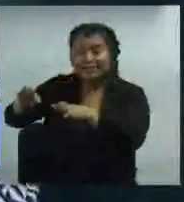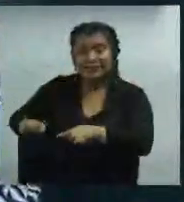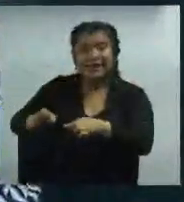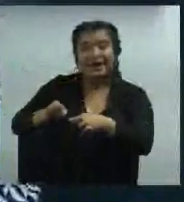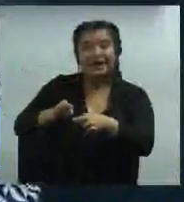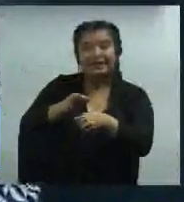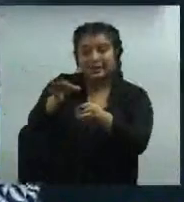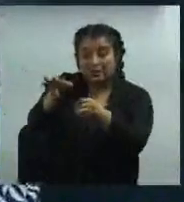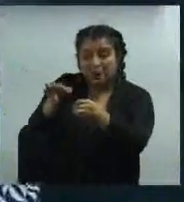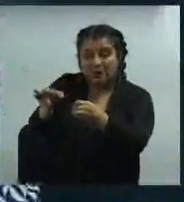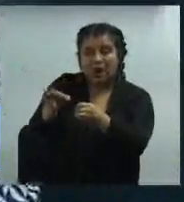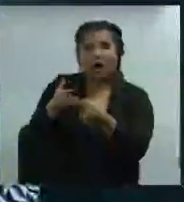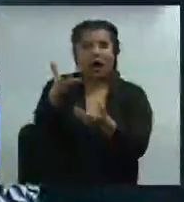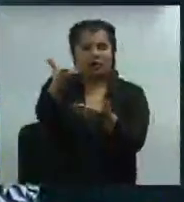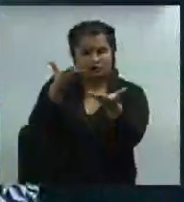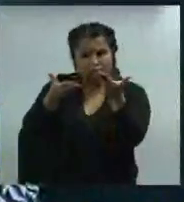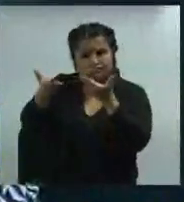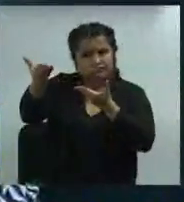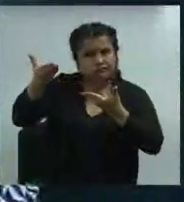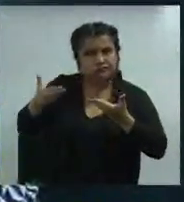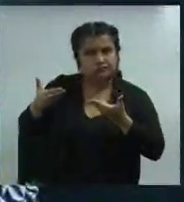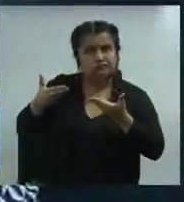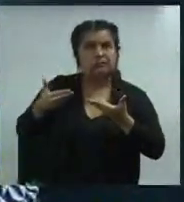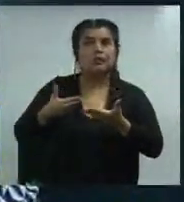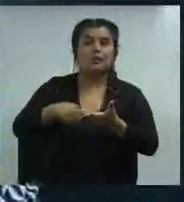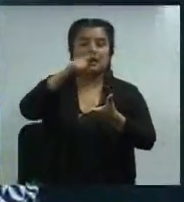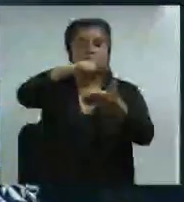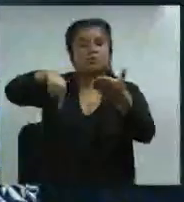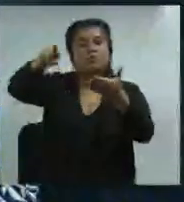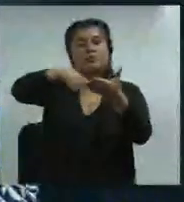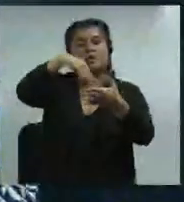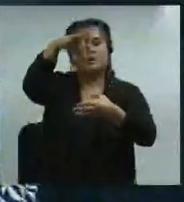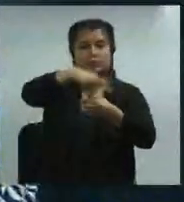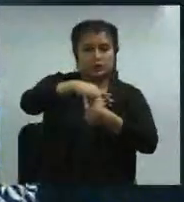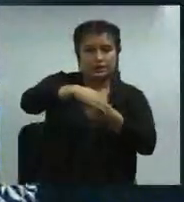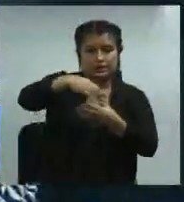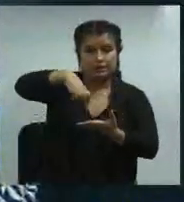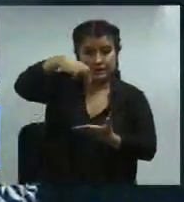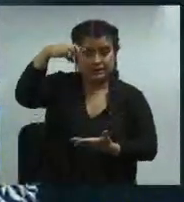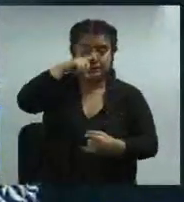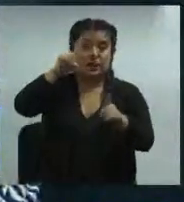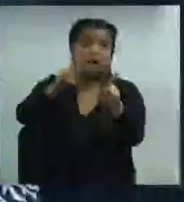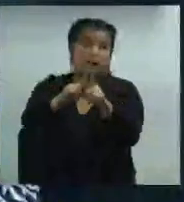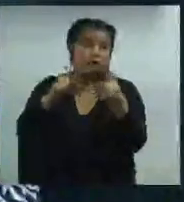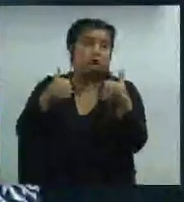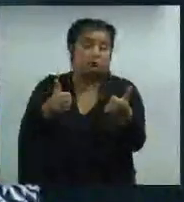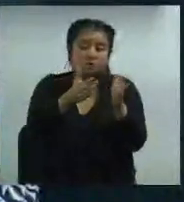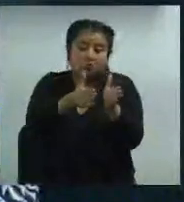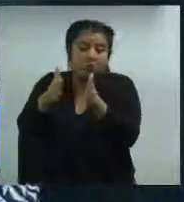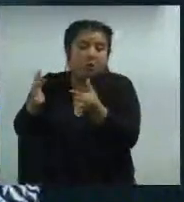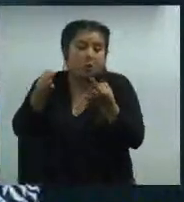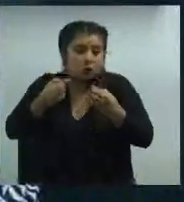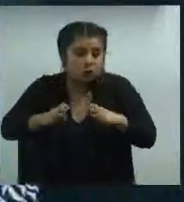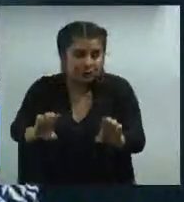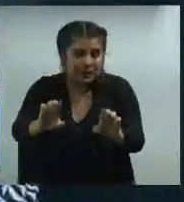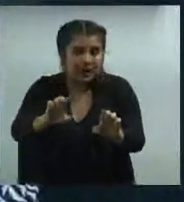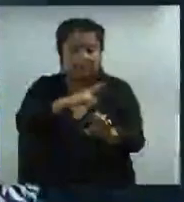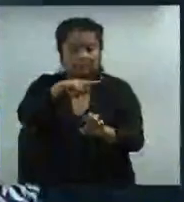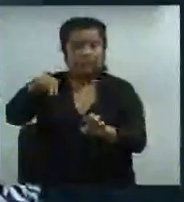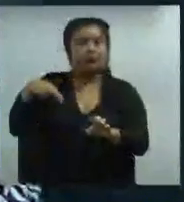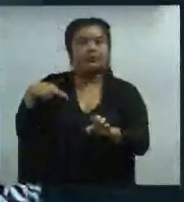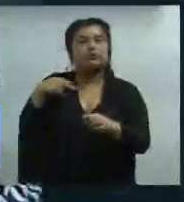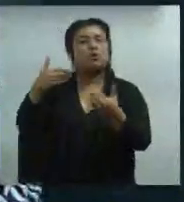reiterados momentos electorales del país, y yo creo que va a ser un buen momento también para que nosotros modernicemos el